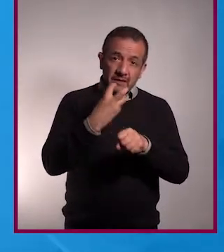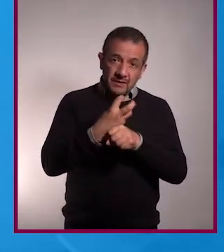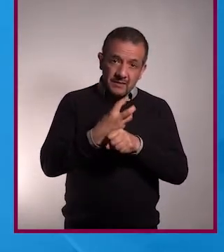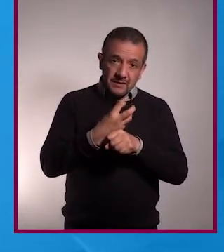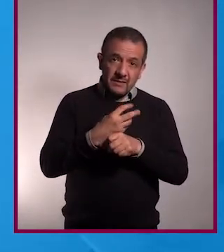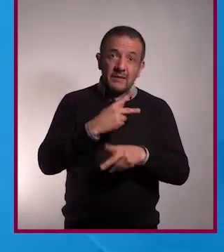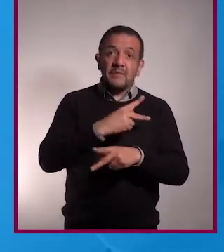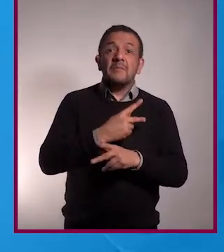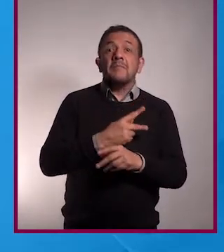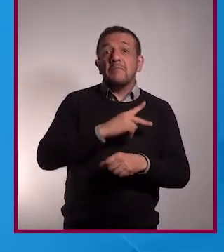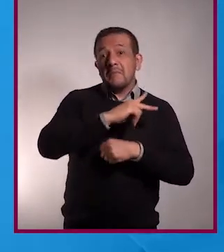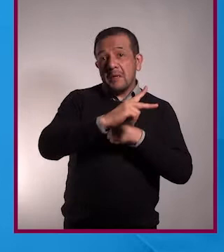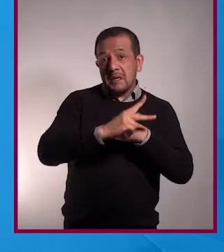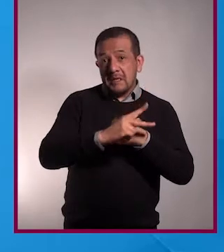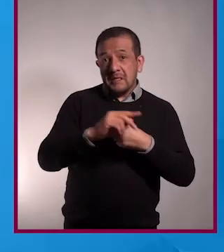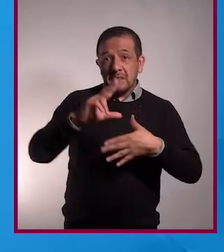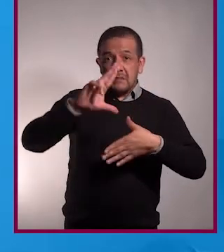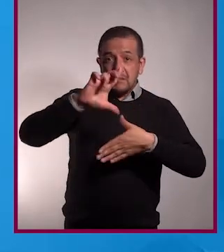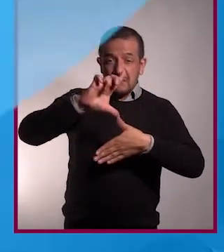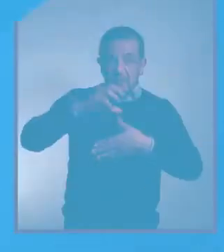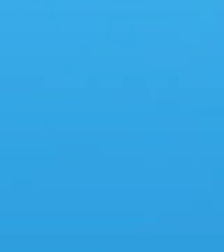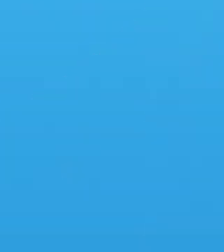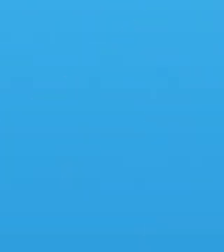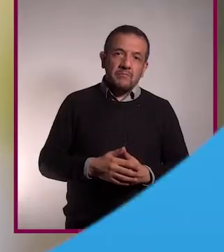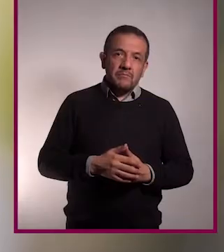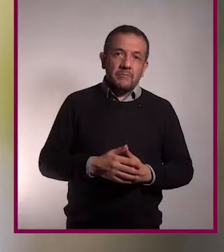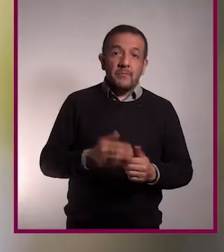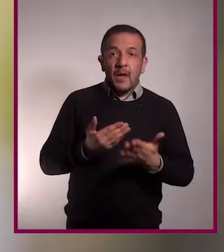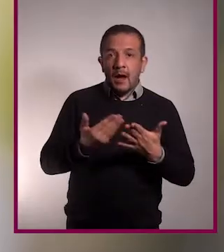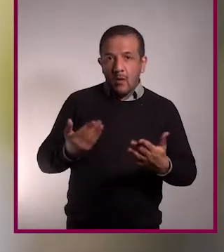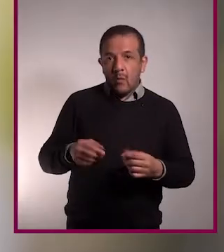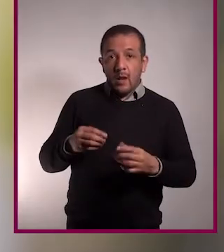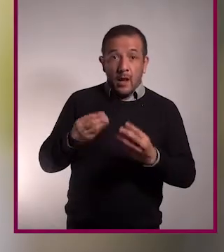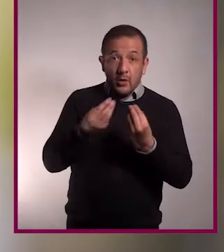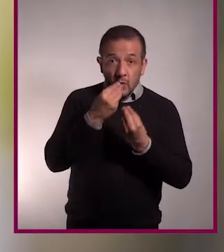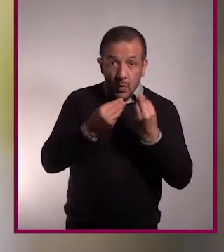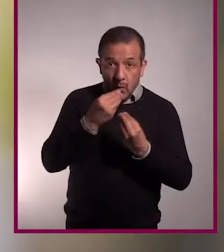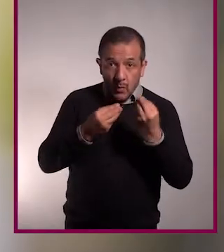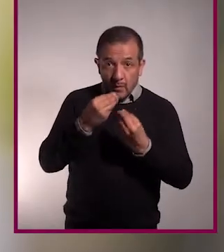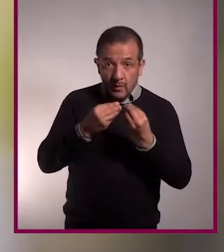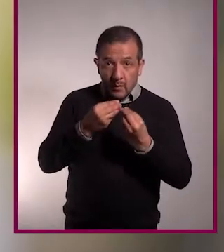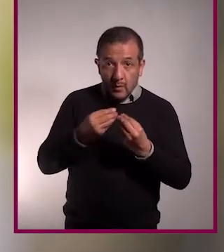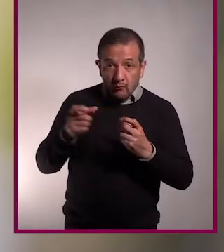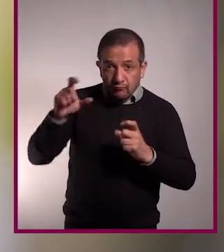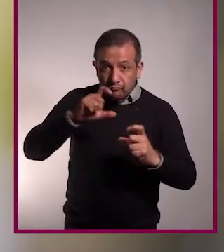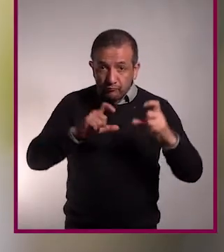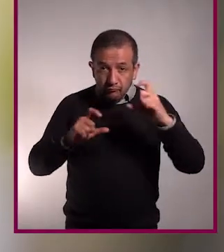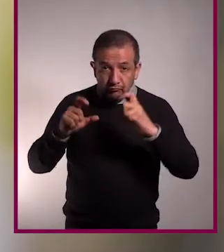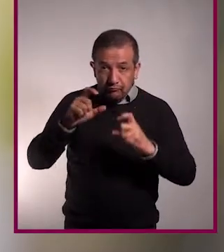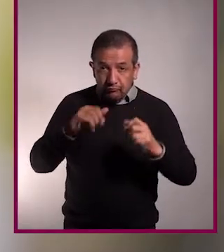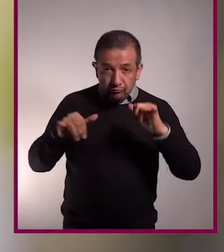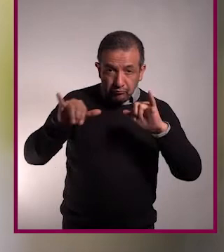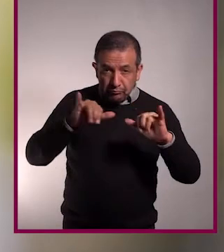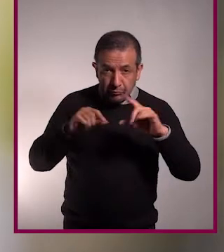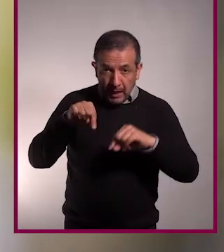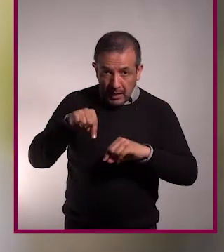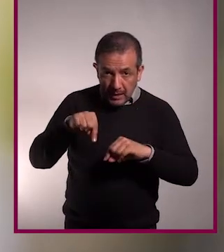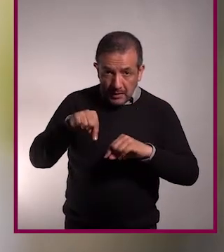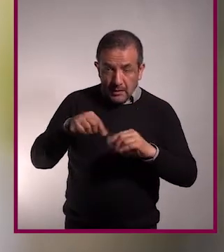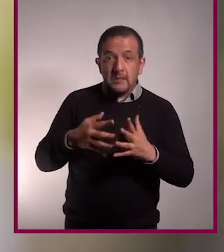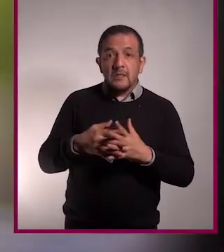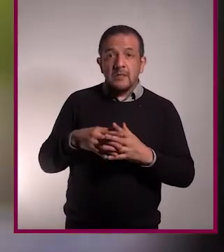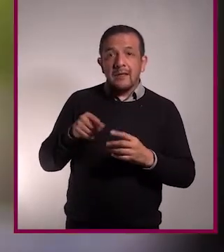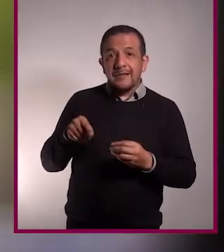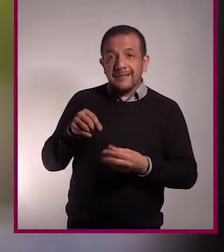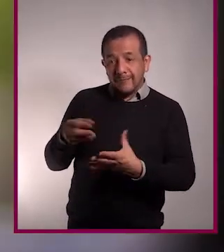alimentos ultraprocesados de toda América Latina. De acuerdo con la ONU, los alimentos ultraprocesados están tan